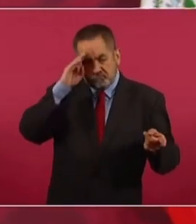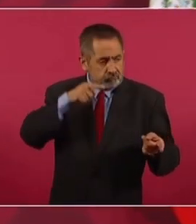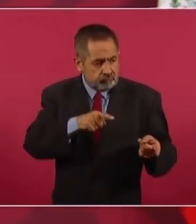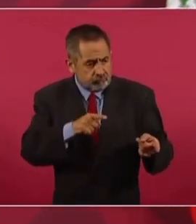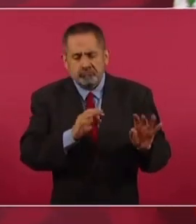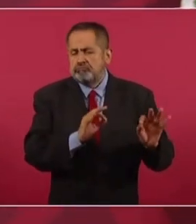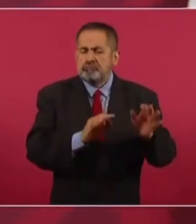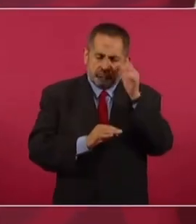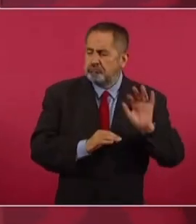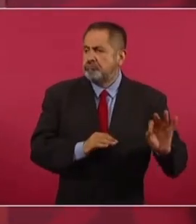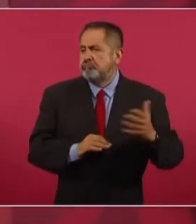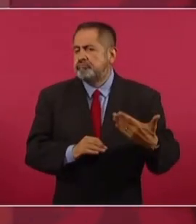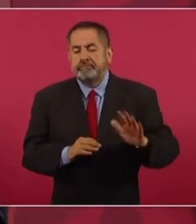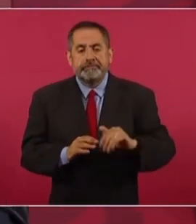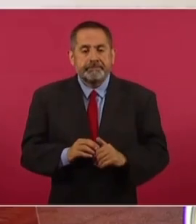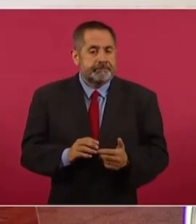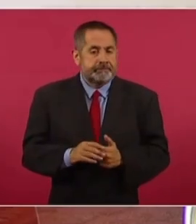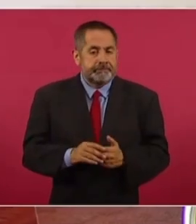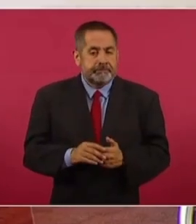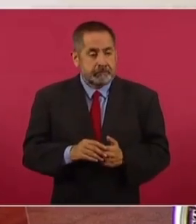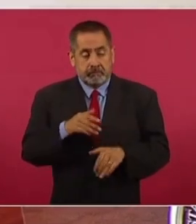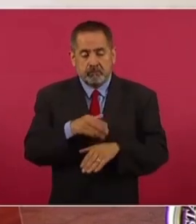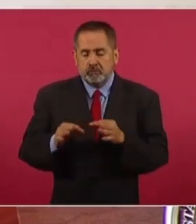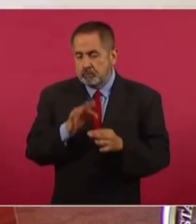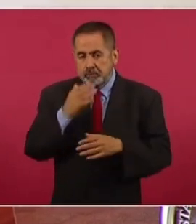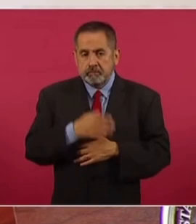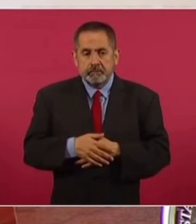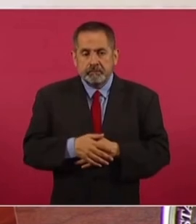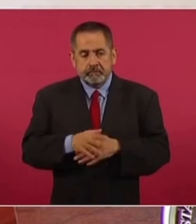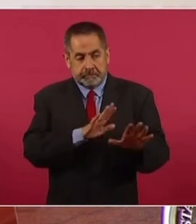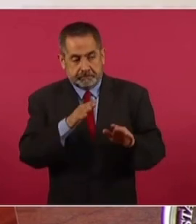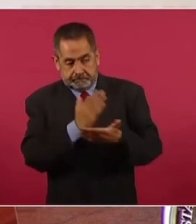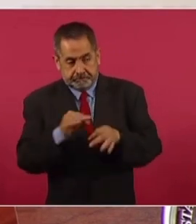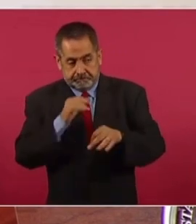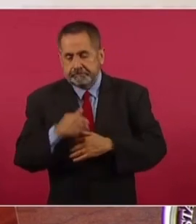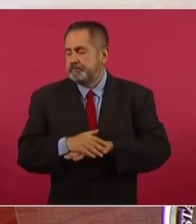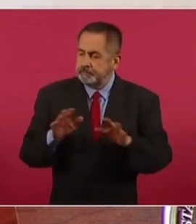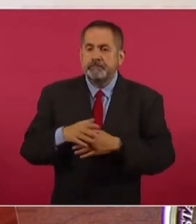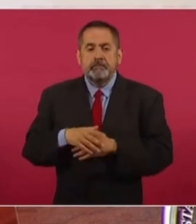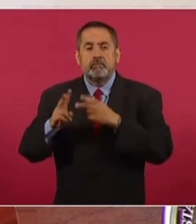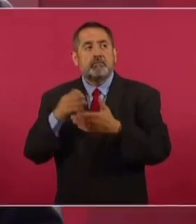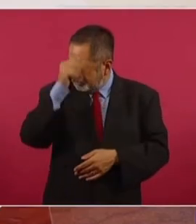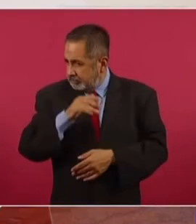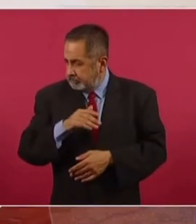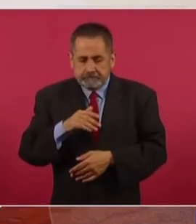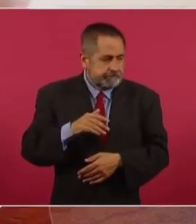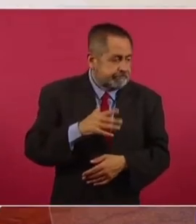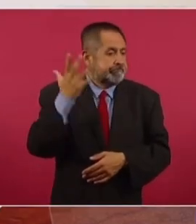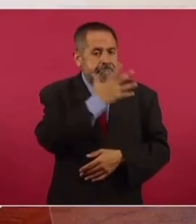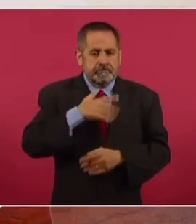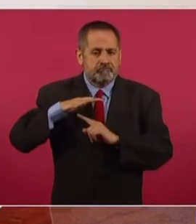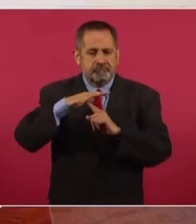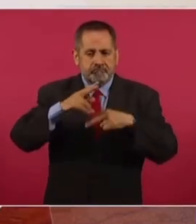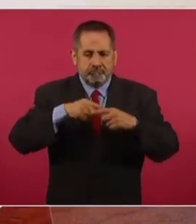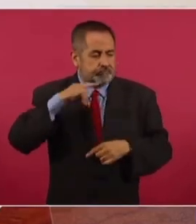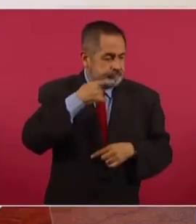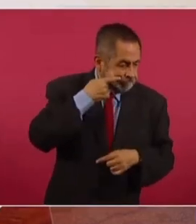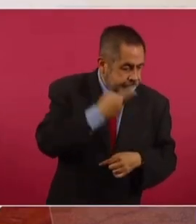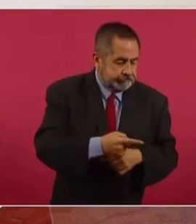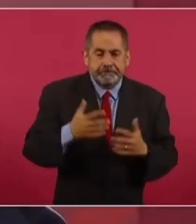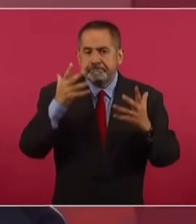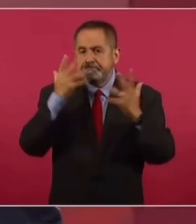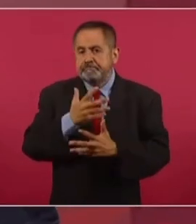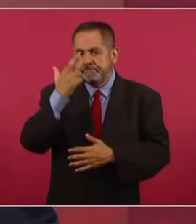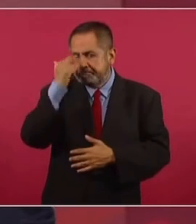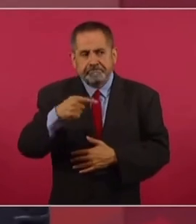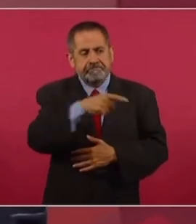que estaban cumpliendo, que no se estaba trabajando. Y fui hace un mes y sobrevolé la